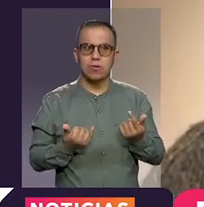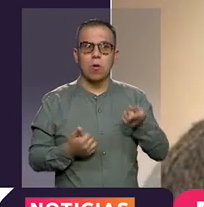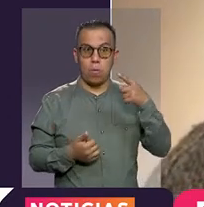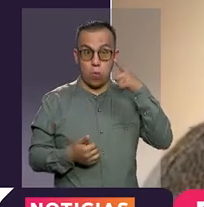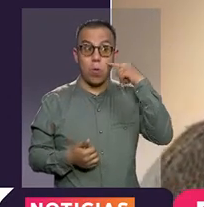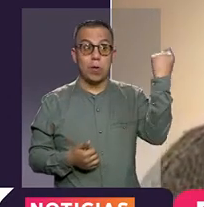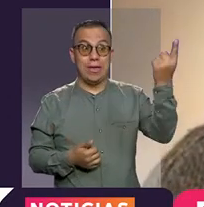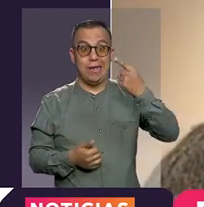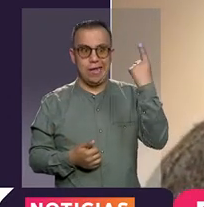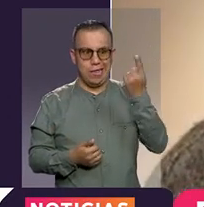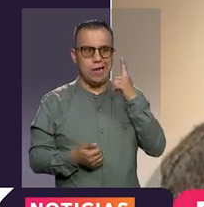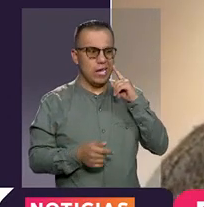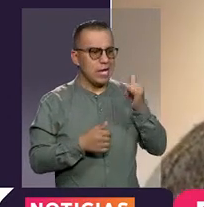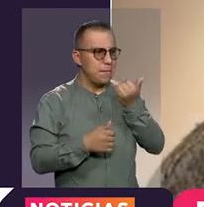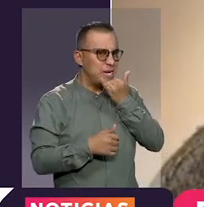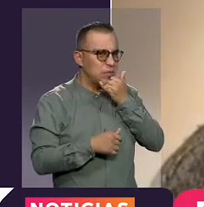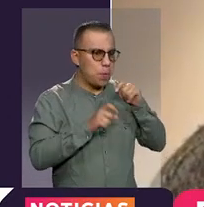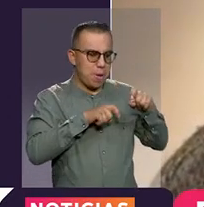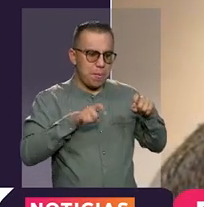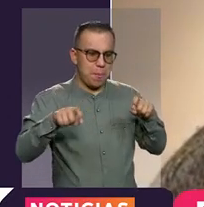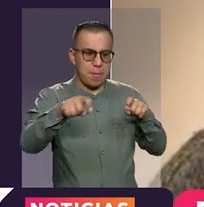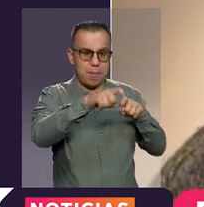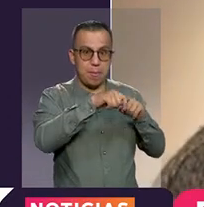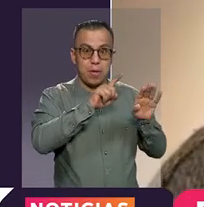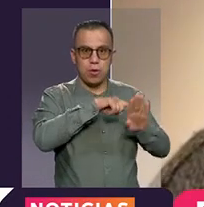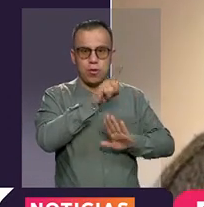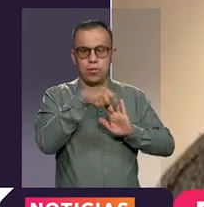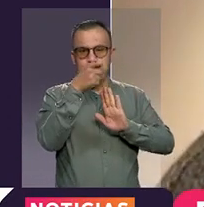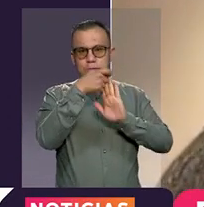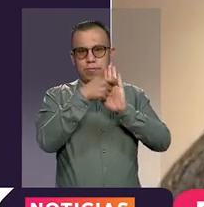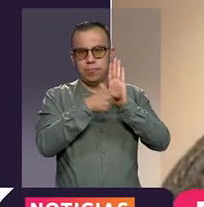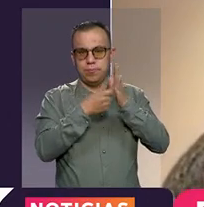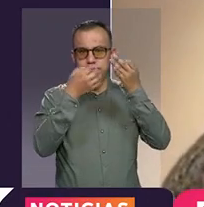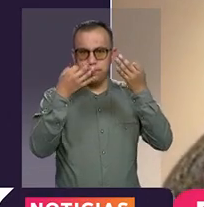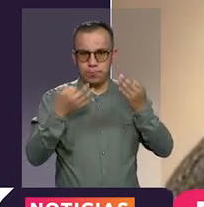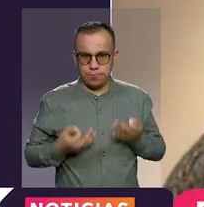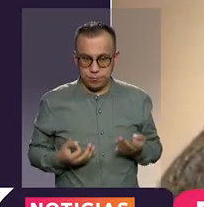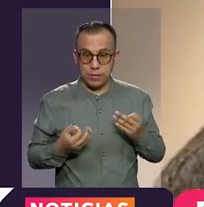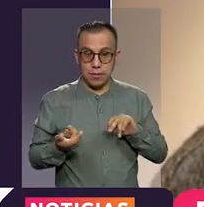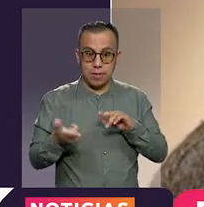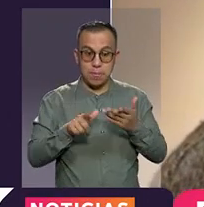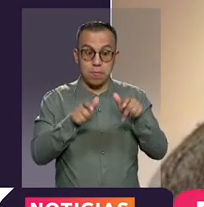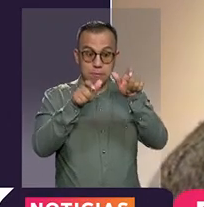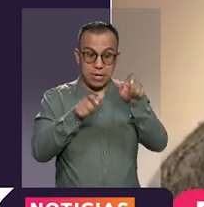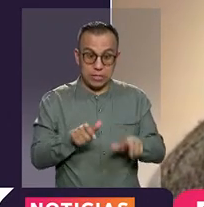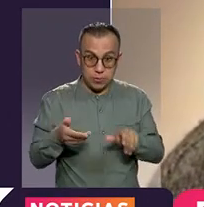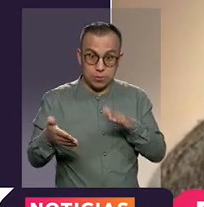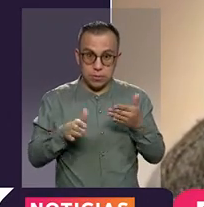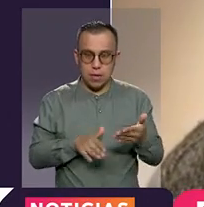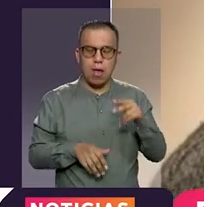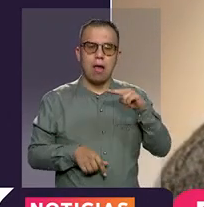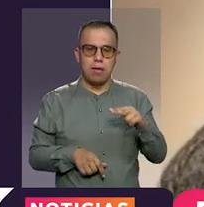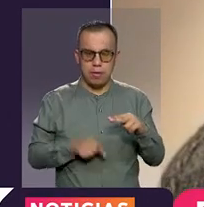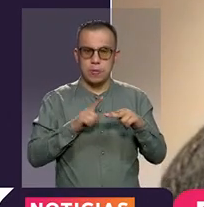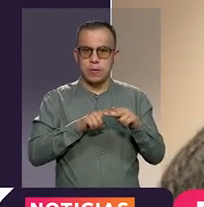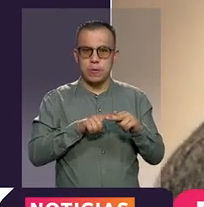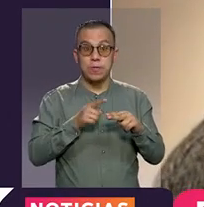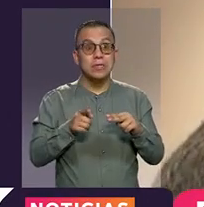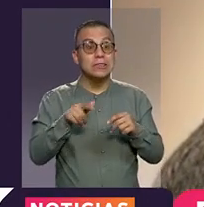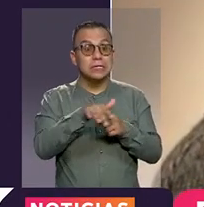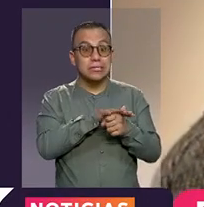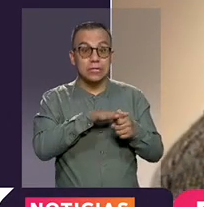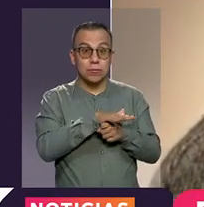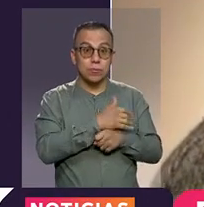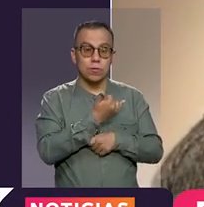general del primer elemento material probatorio, que es el cadáver. Entonces, ese